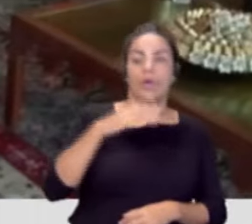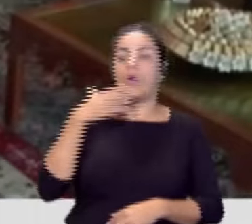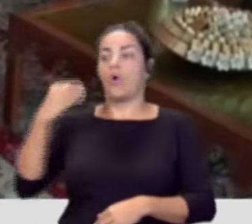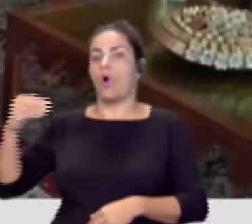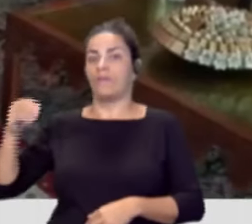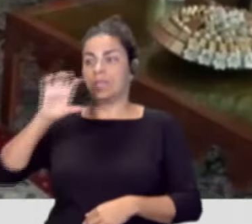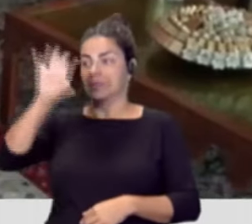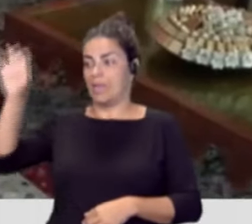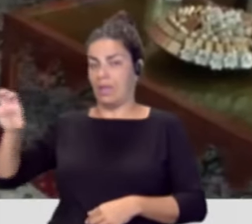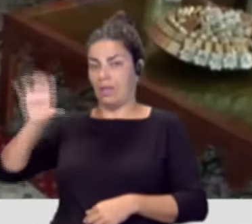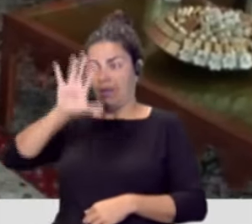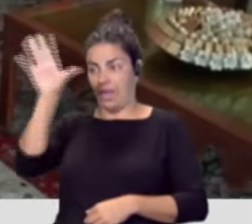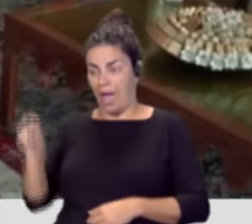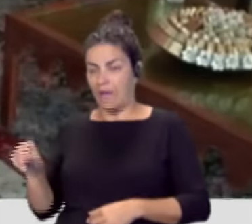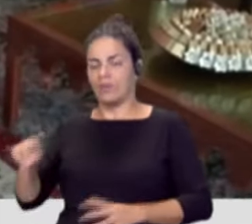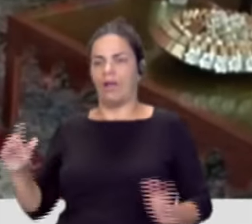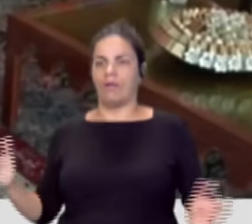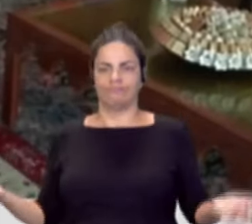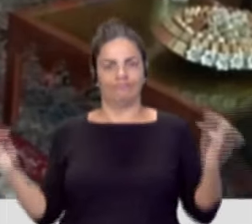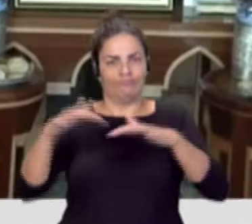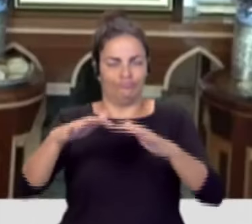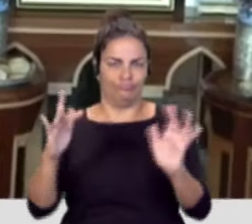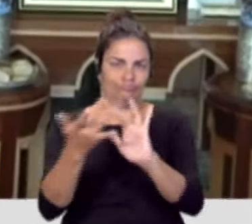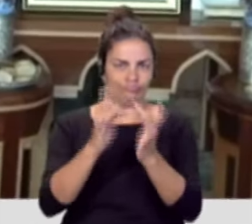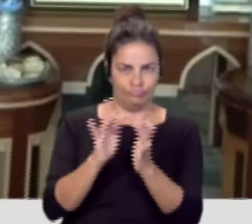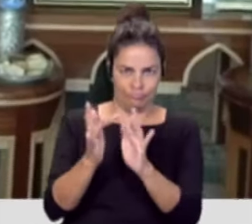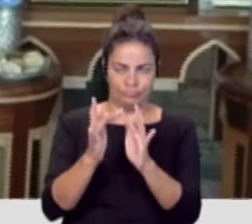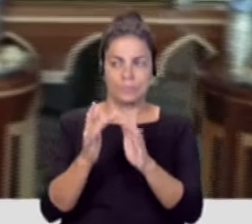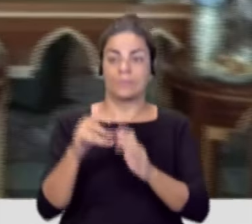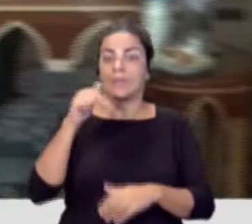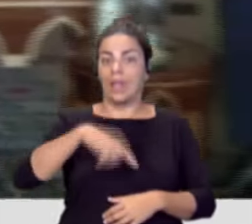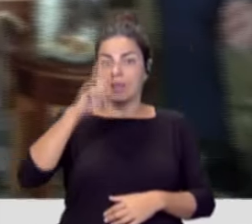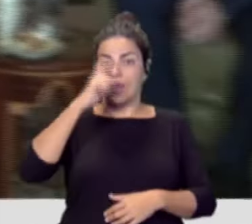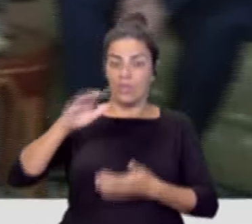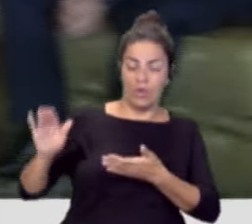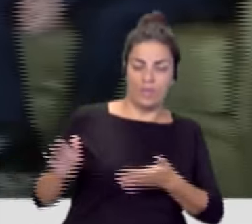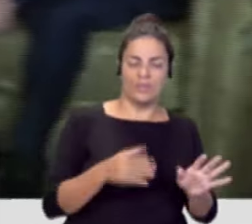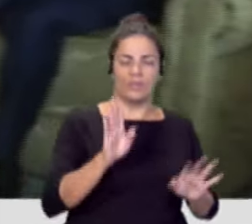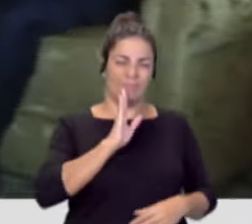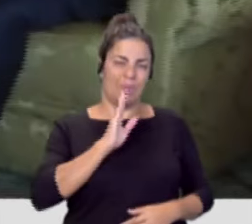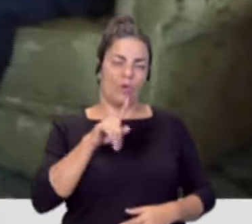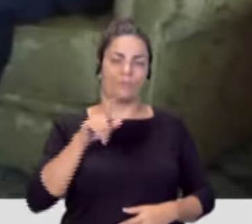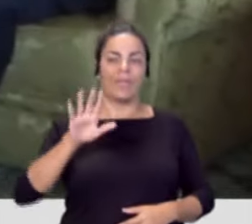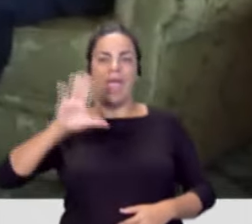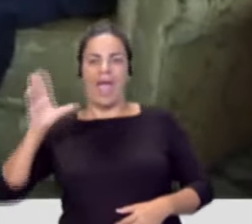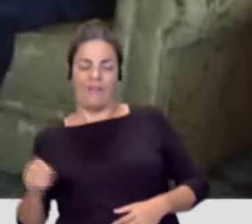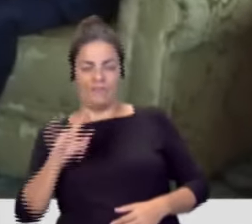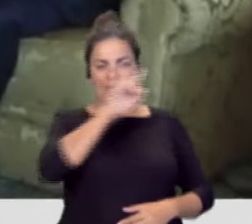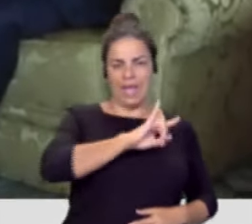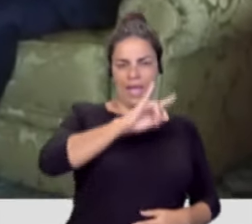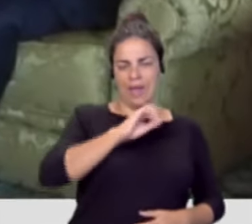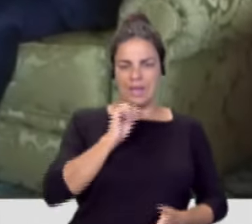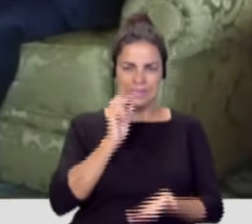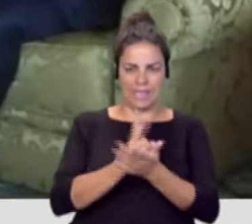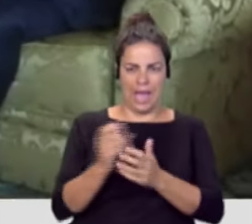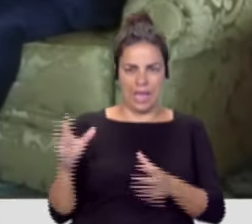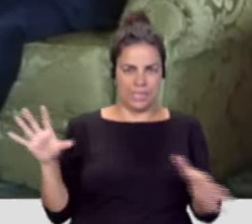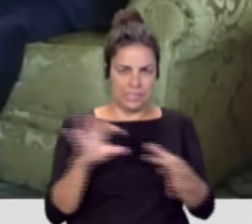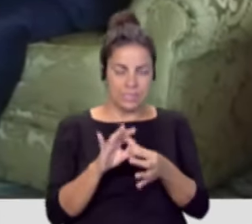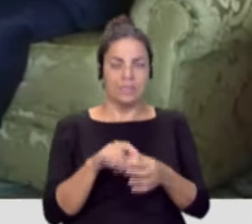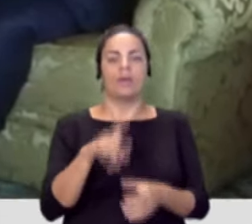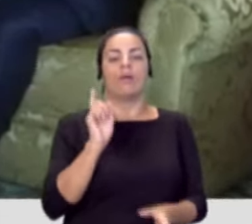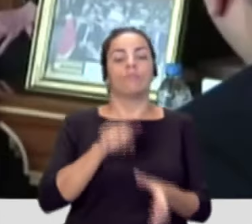diferentes países del continente africano. La edición de este año, de este África Canarias Challenge, participa la Universidad